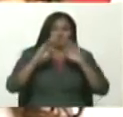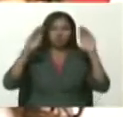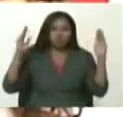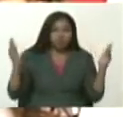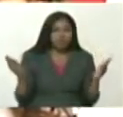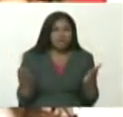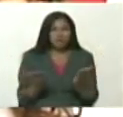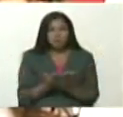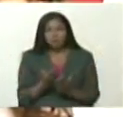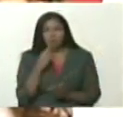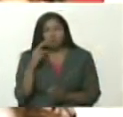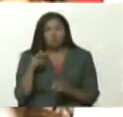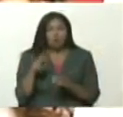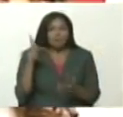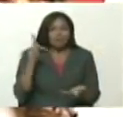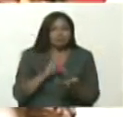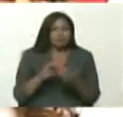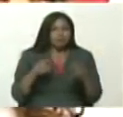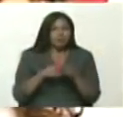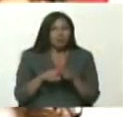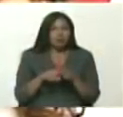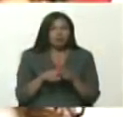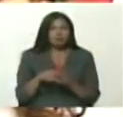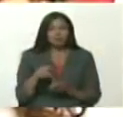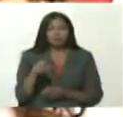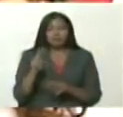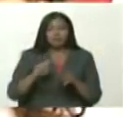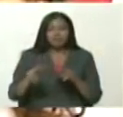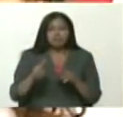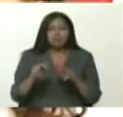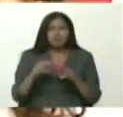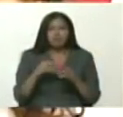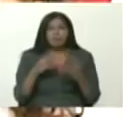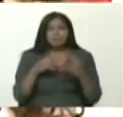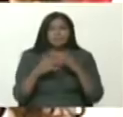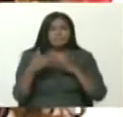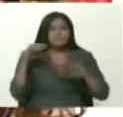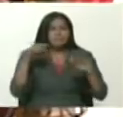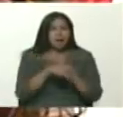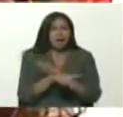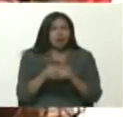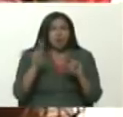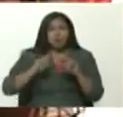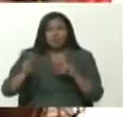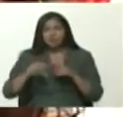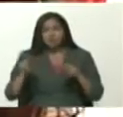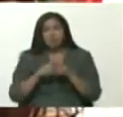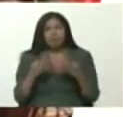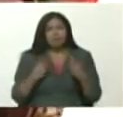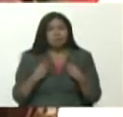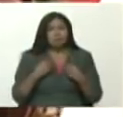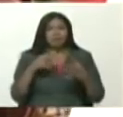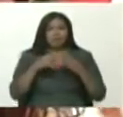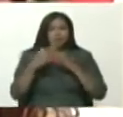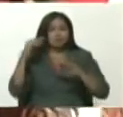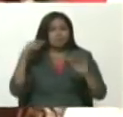mundo, y chamos de barrio, porque son niños de